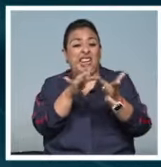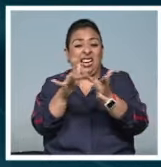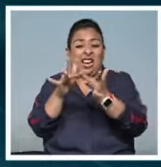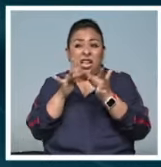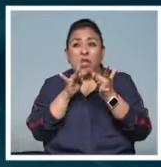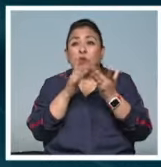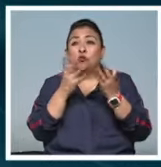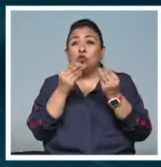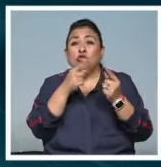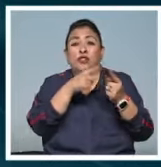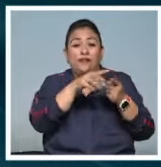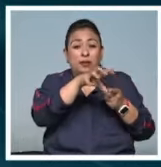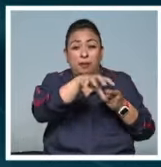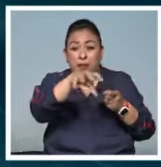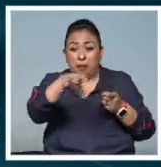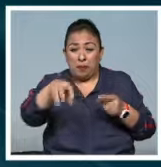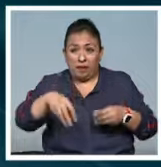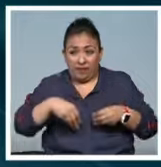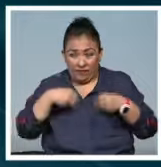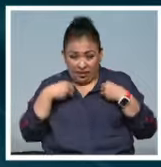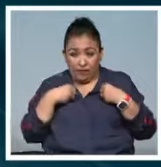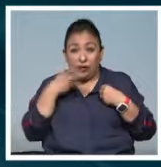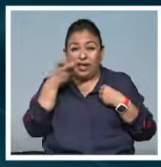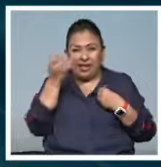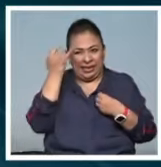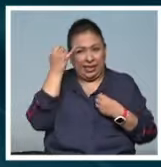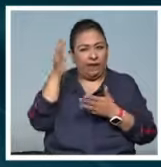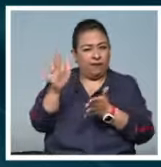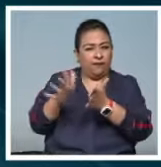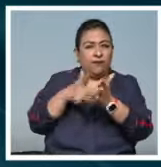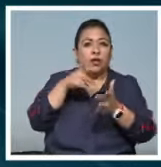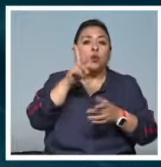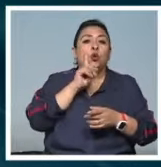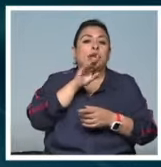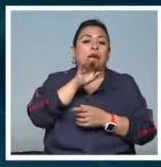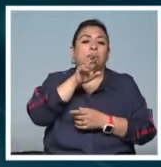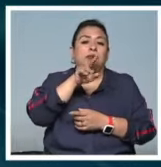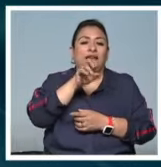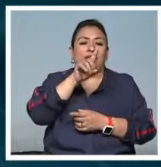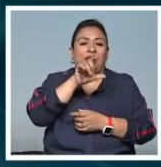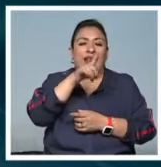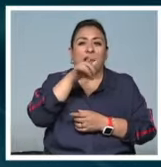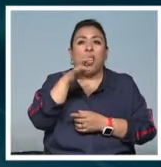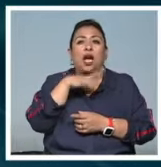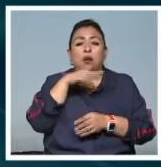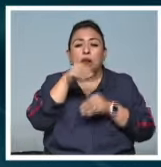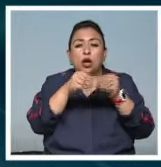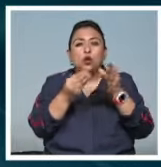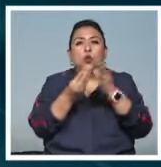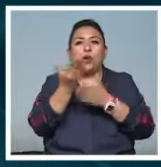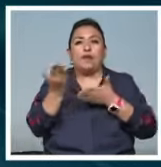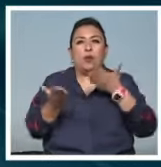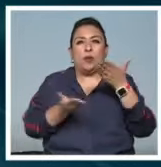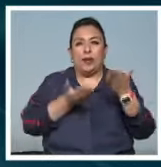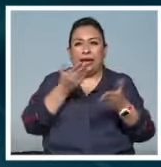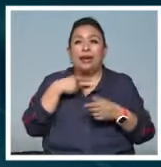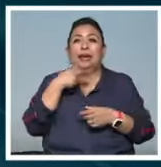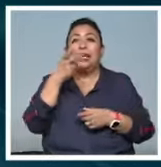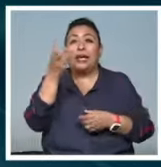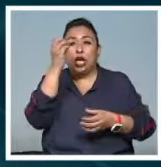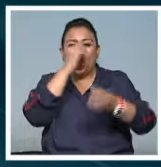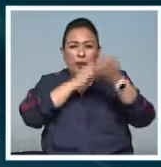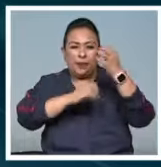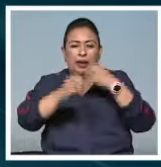conecta a muchos organismos vivos. A partir de esta idea, Mirna de la Garza Brena creó su más reciente coreografía. Es una obra